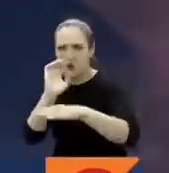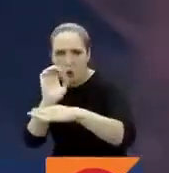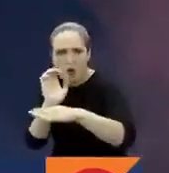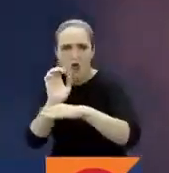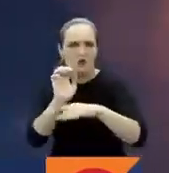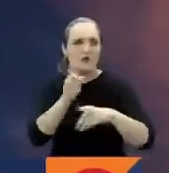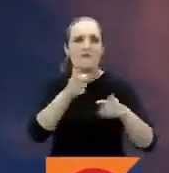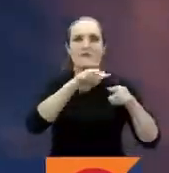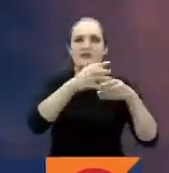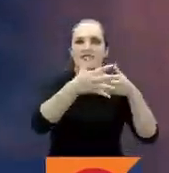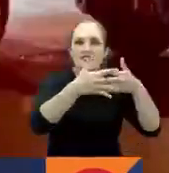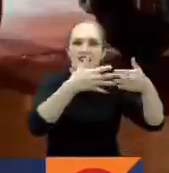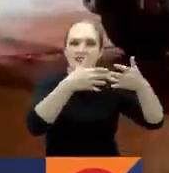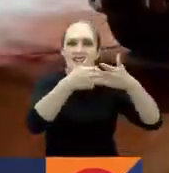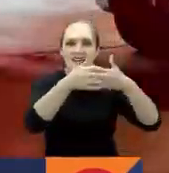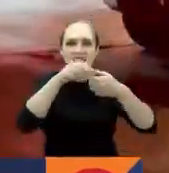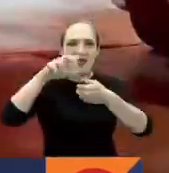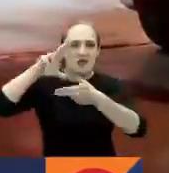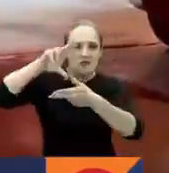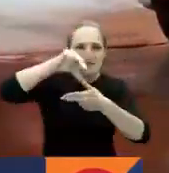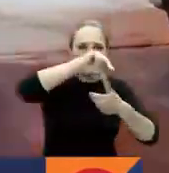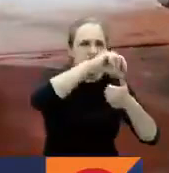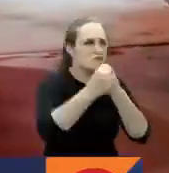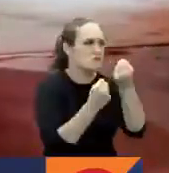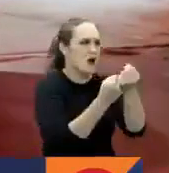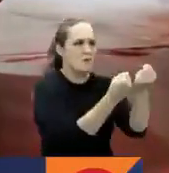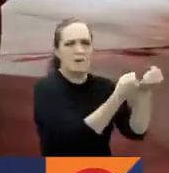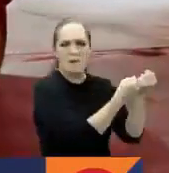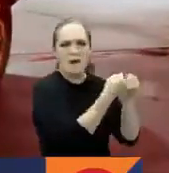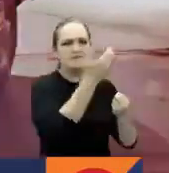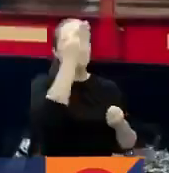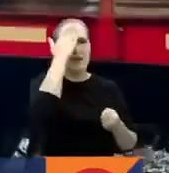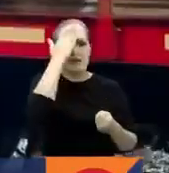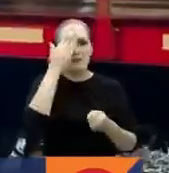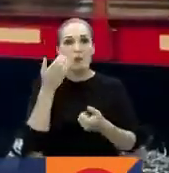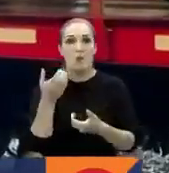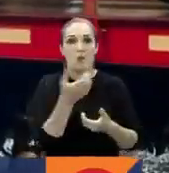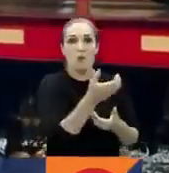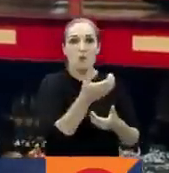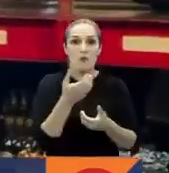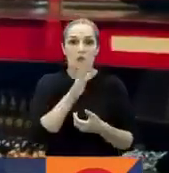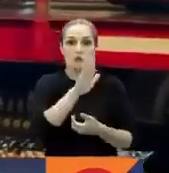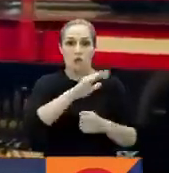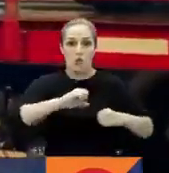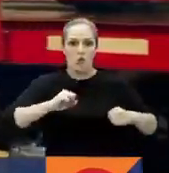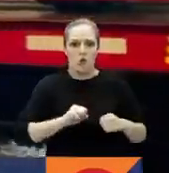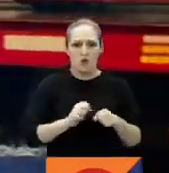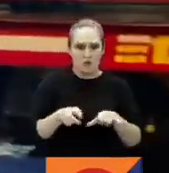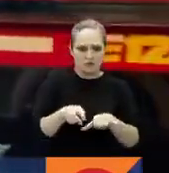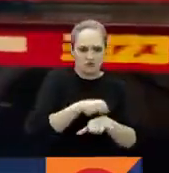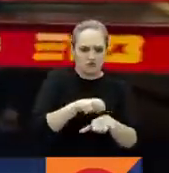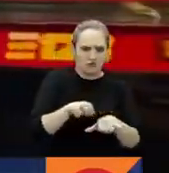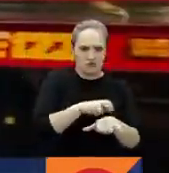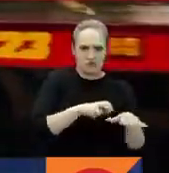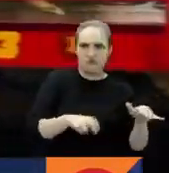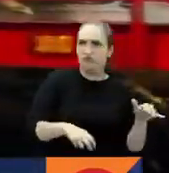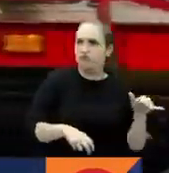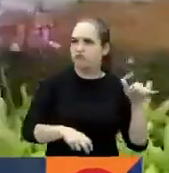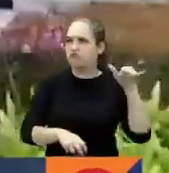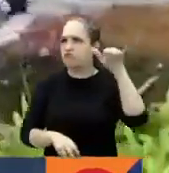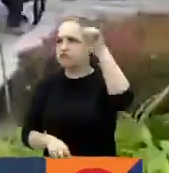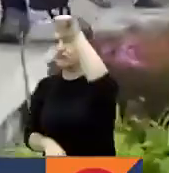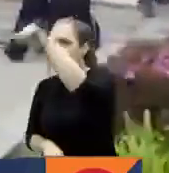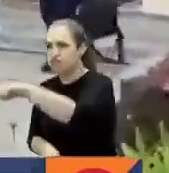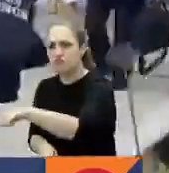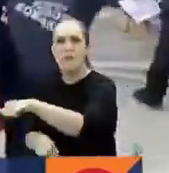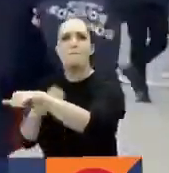en San Andrés también en las actividades. El alistamiento por parte de los bomberos de Bogotá fue organizado para desplegar a profesionales expertos en rescate